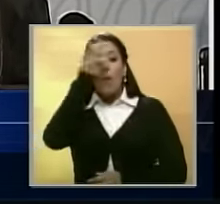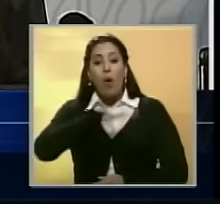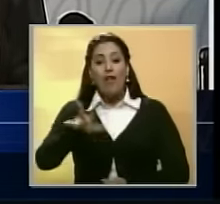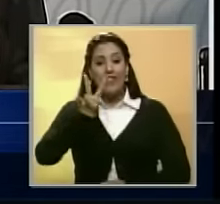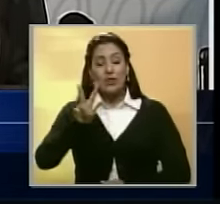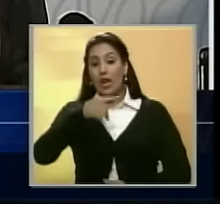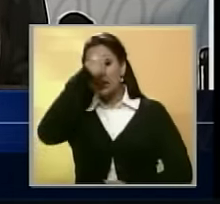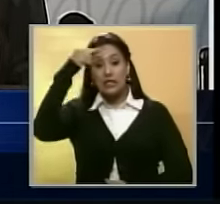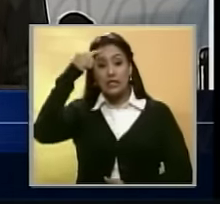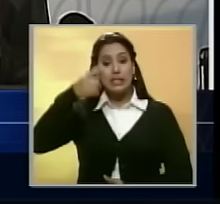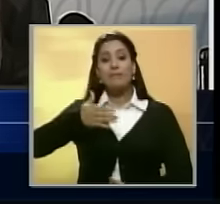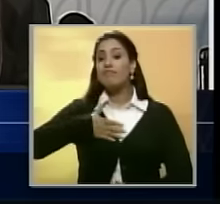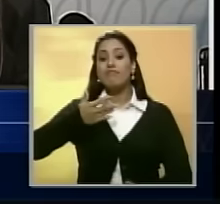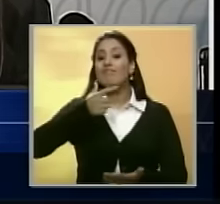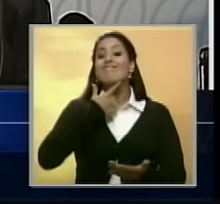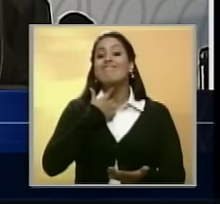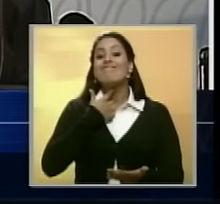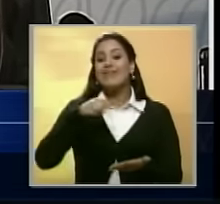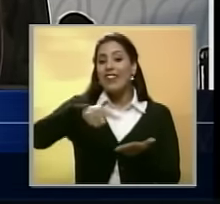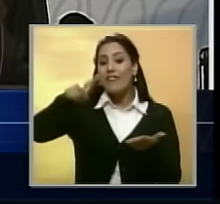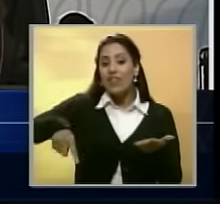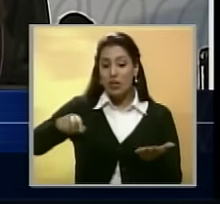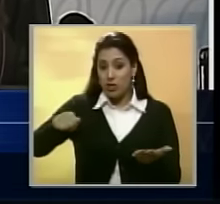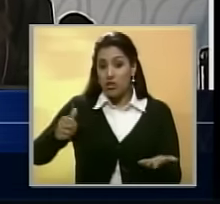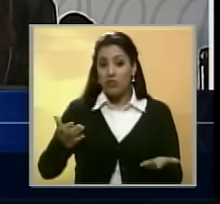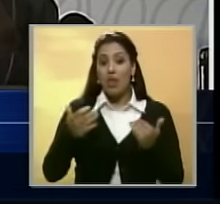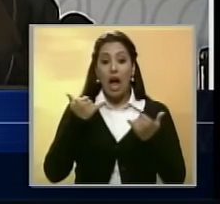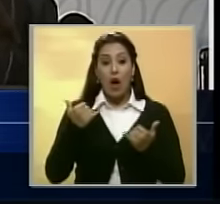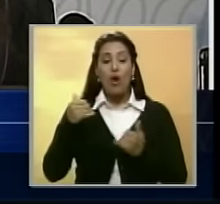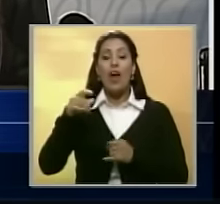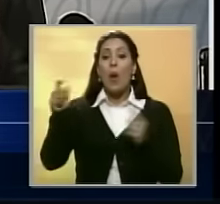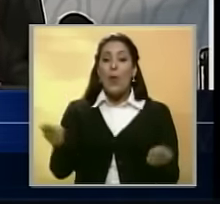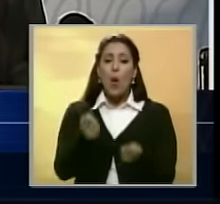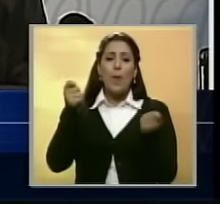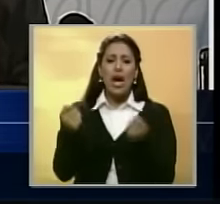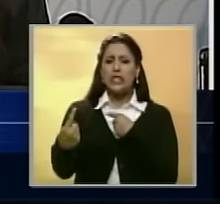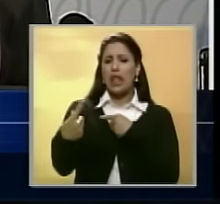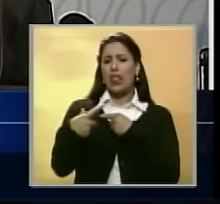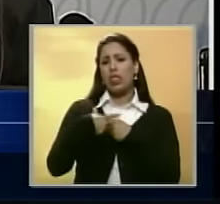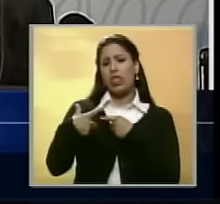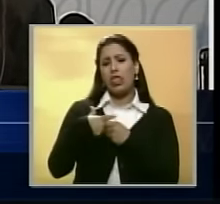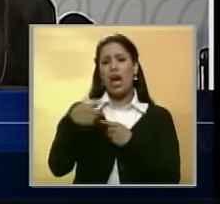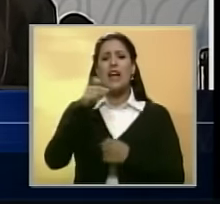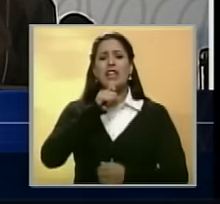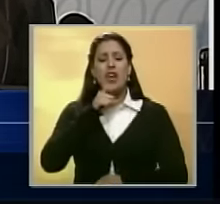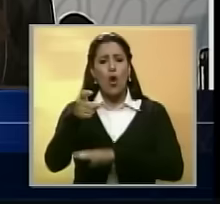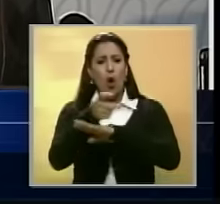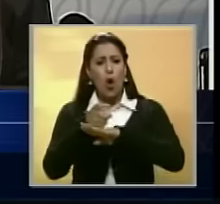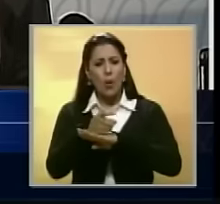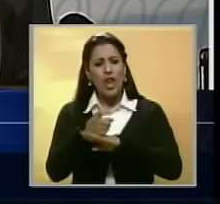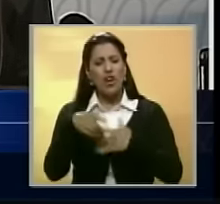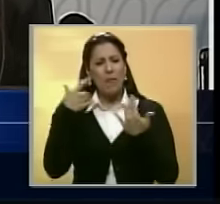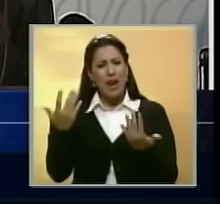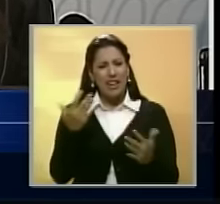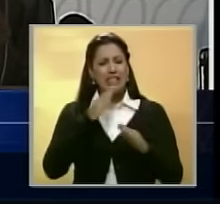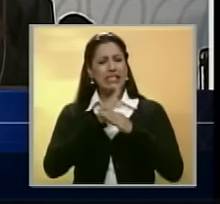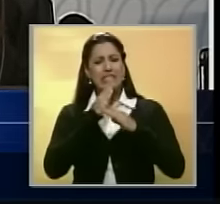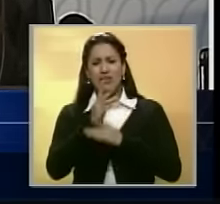firmar. Esas campañas del gobierno para tratar de intimidar, para frenar a los trabajadores públicos,